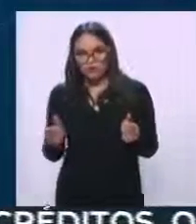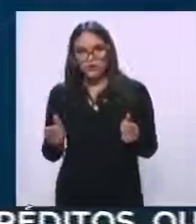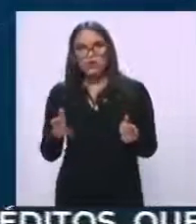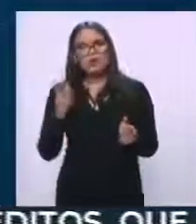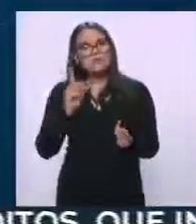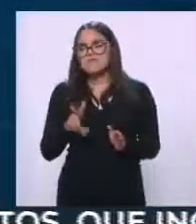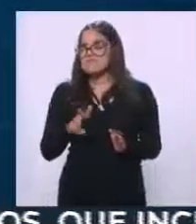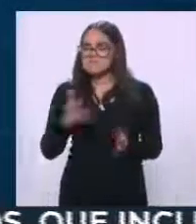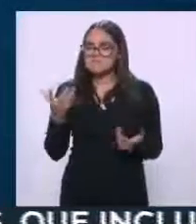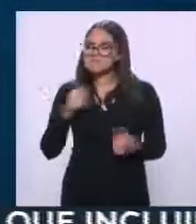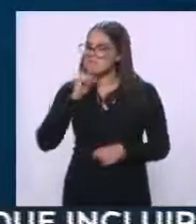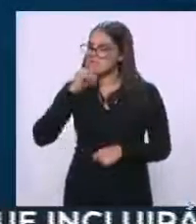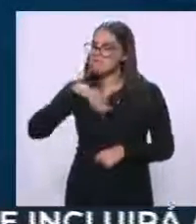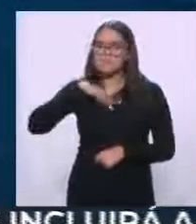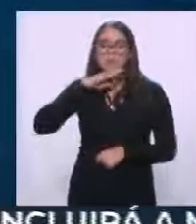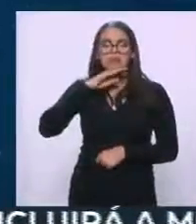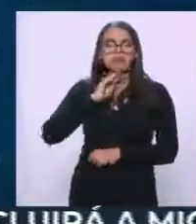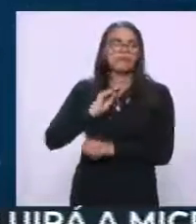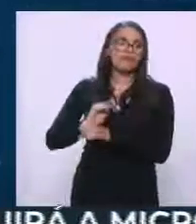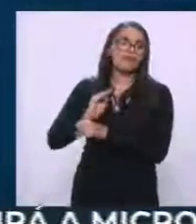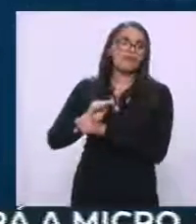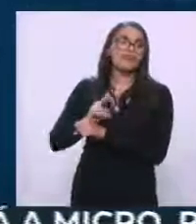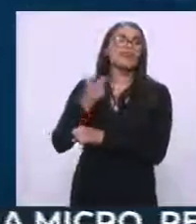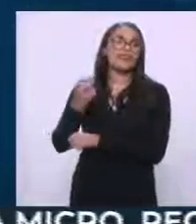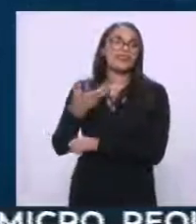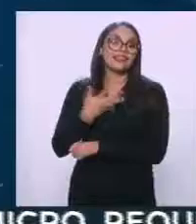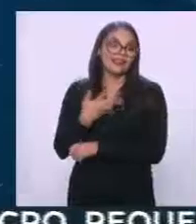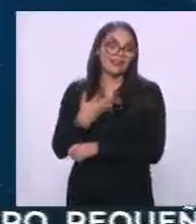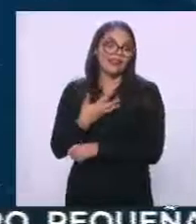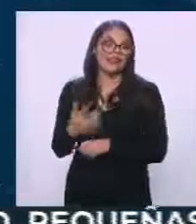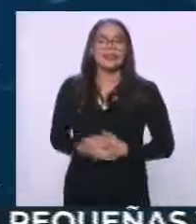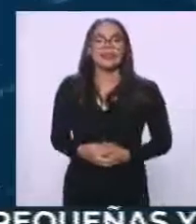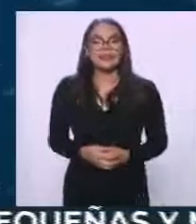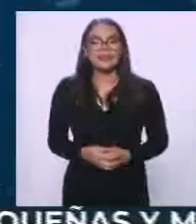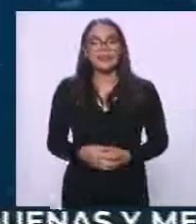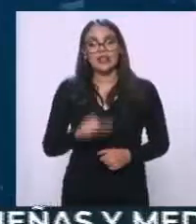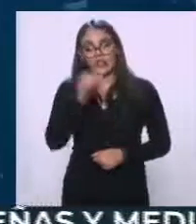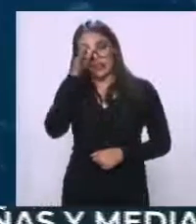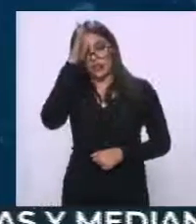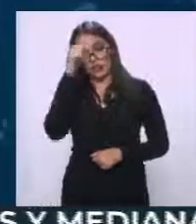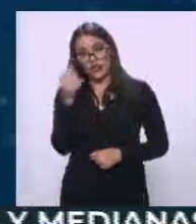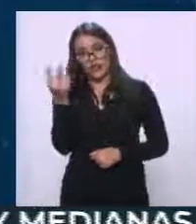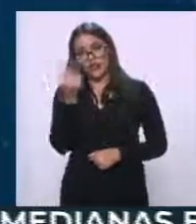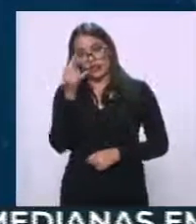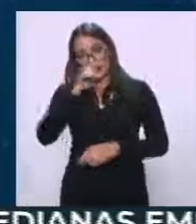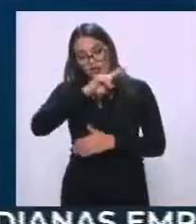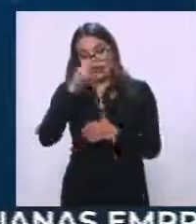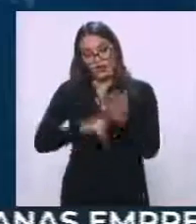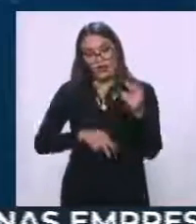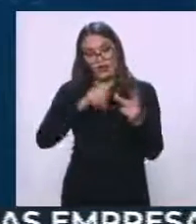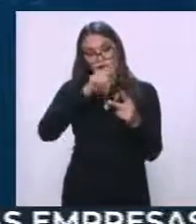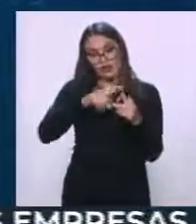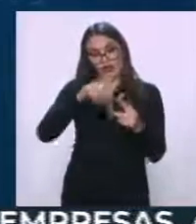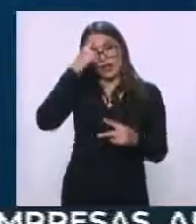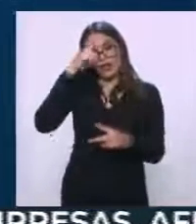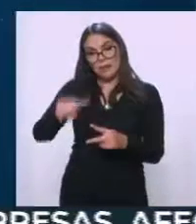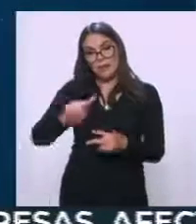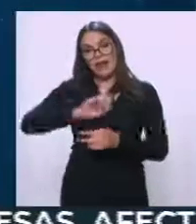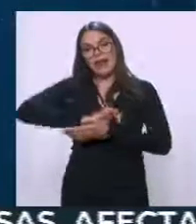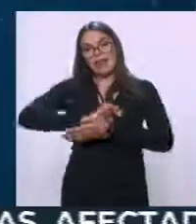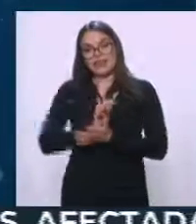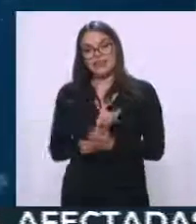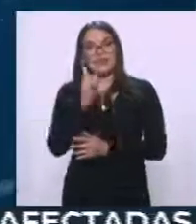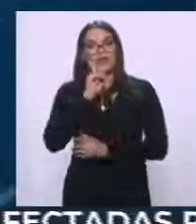Convención Interamericana para Prevenir, Sancionar y Erradicar la Violencia contra las Mujeres, y la Convención para la Eliminación de la Discriminación contra las